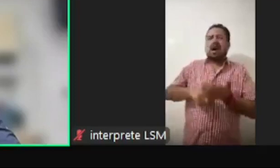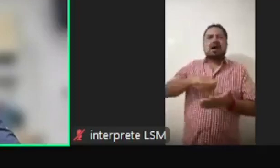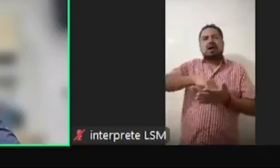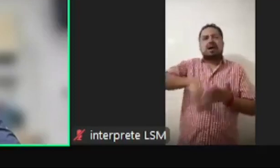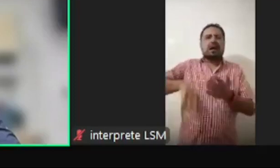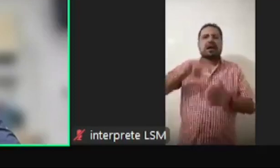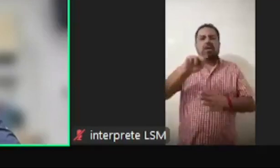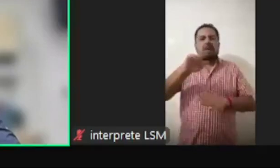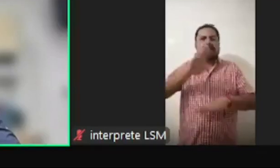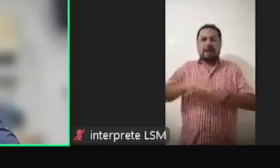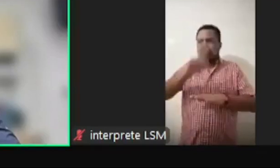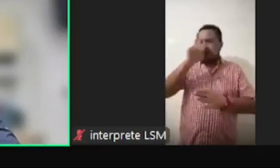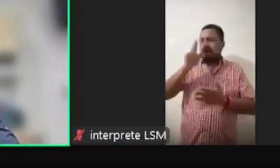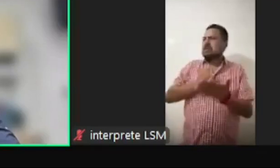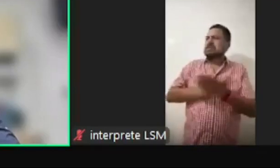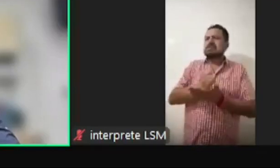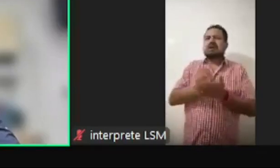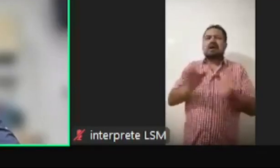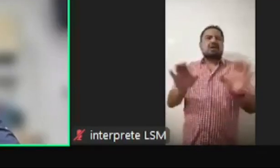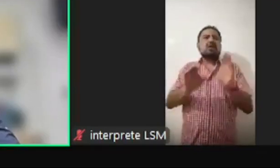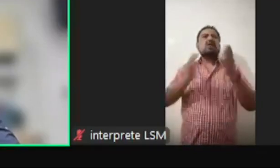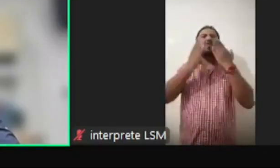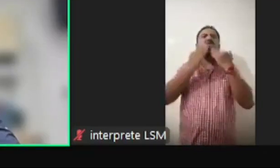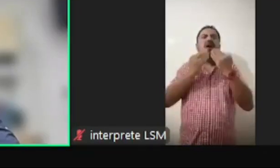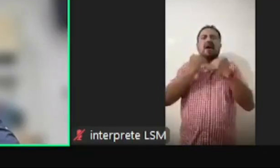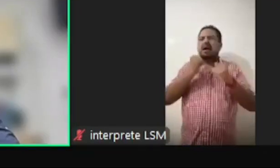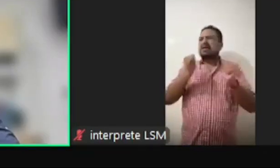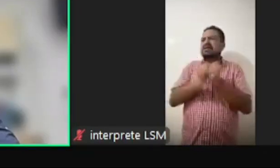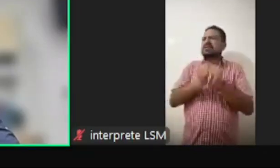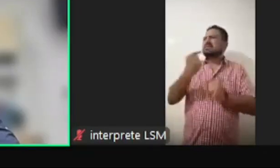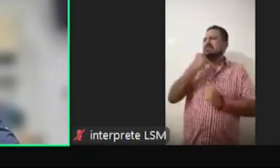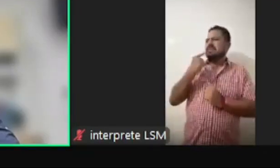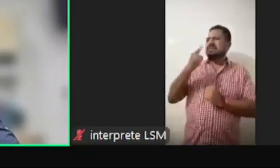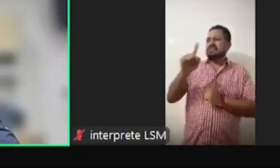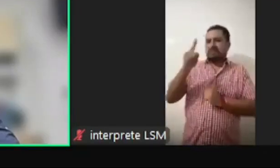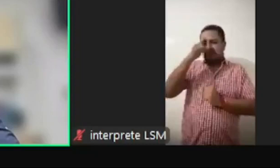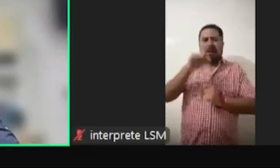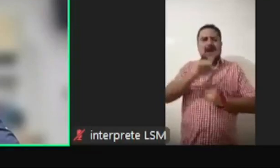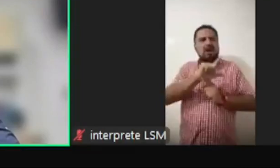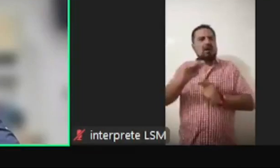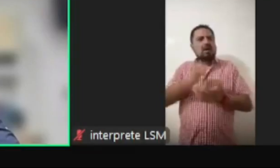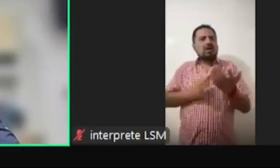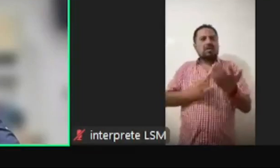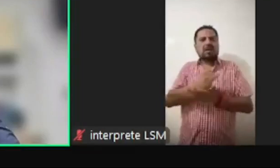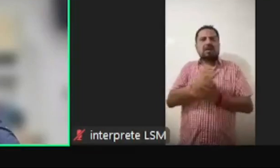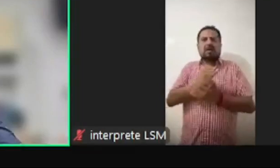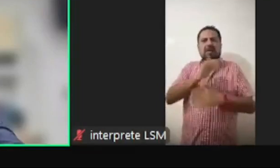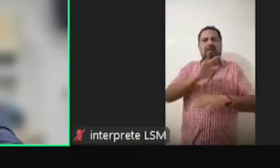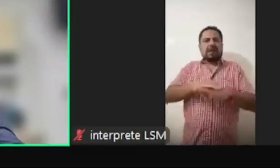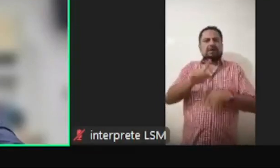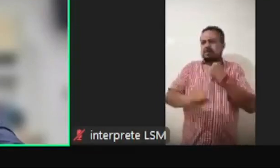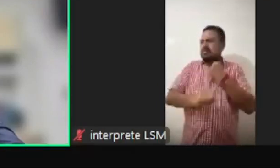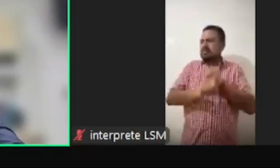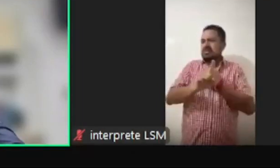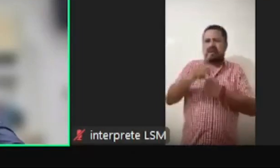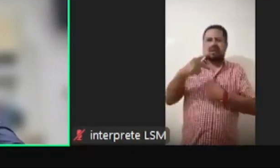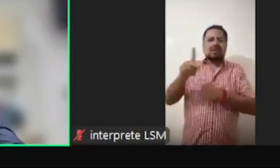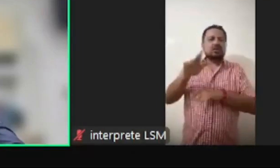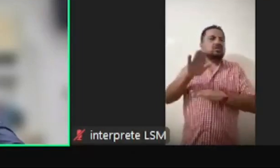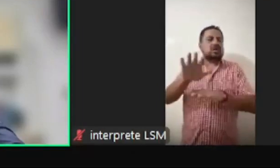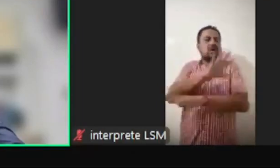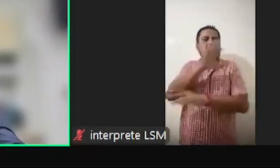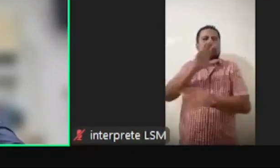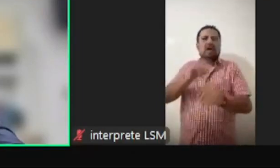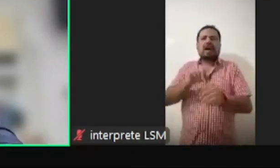priori determinar que no acreditaban la existencia del hecho impugnado para luego determinar su frivolidad. Sobre todo si se toma en cuenta que la misma